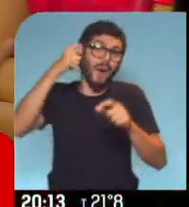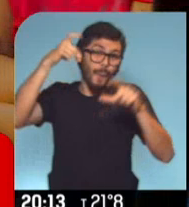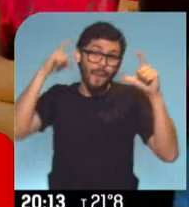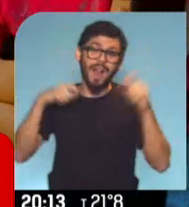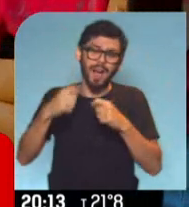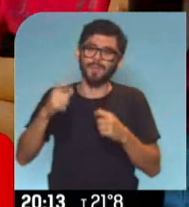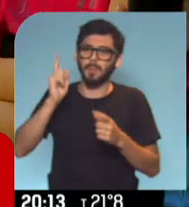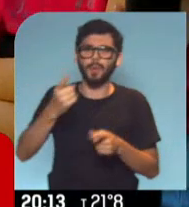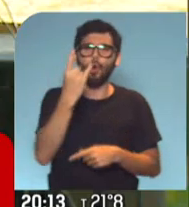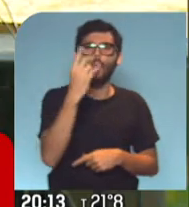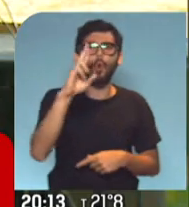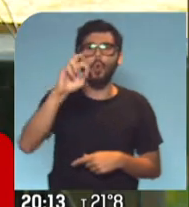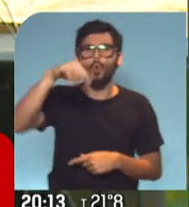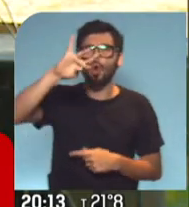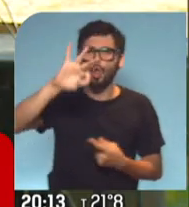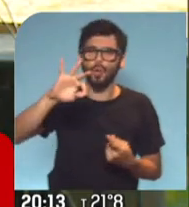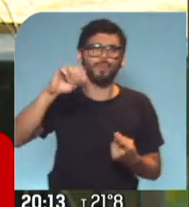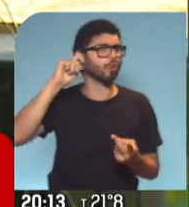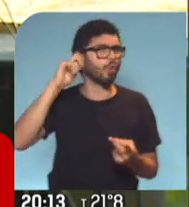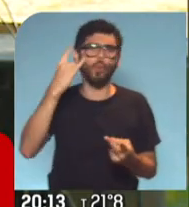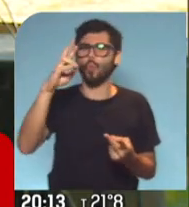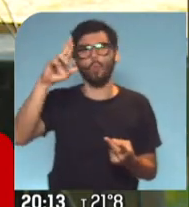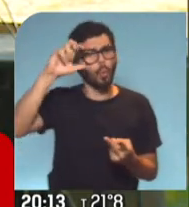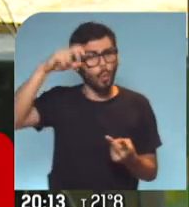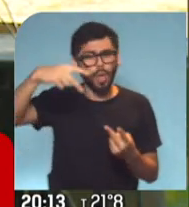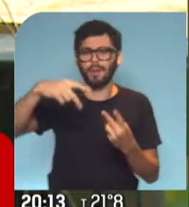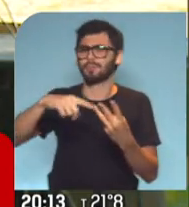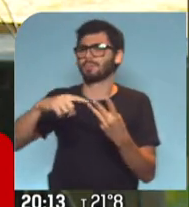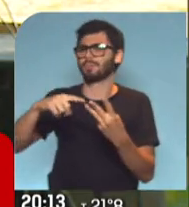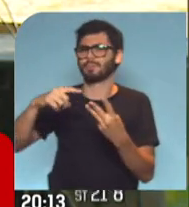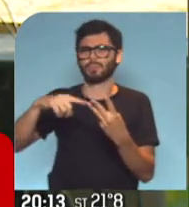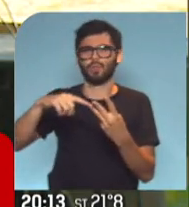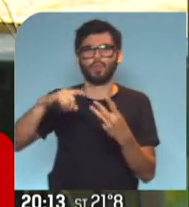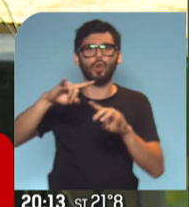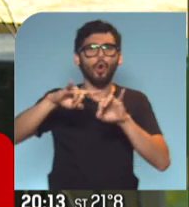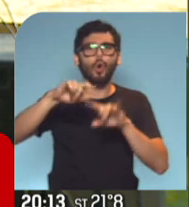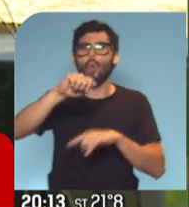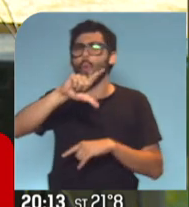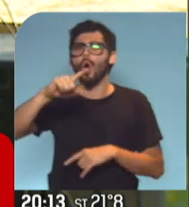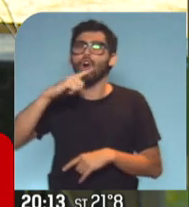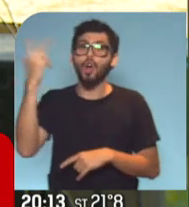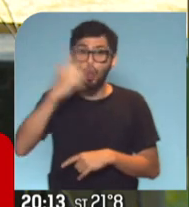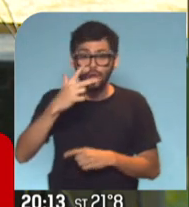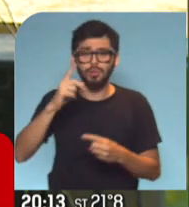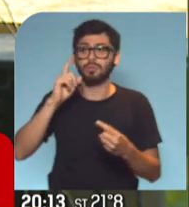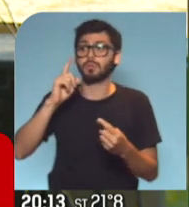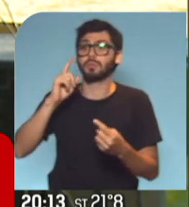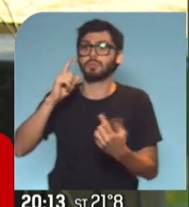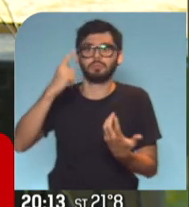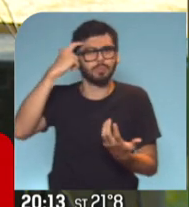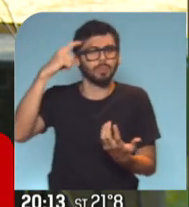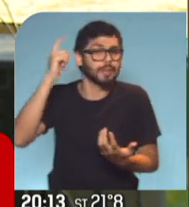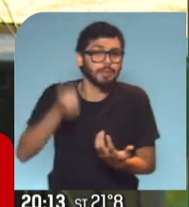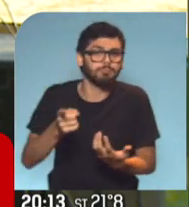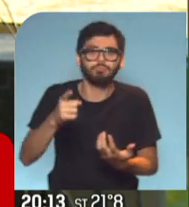Pacu Rondo, piensa en Alicia Guren, piensa en Rodolfo Walsh, esas figuras. Piensan también en los